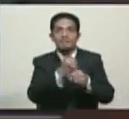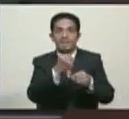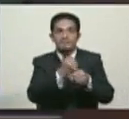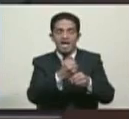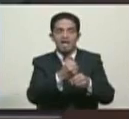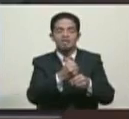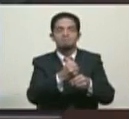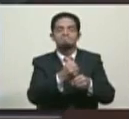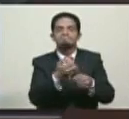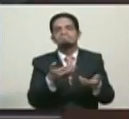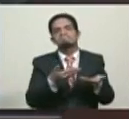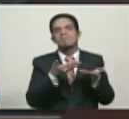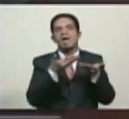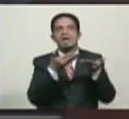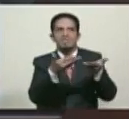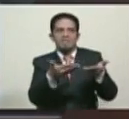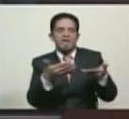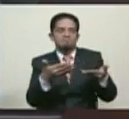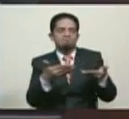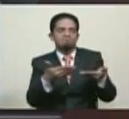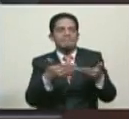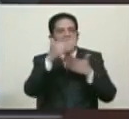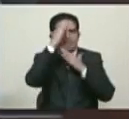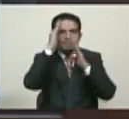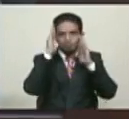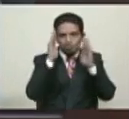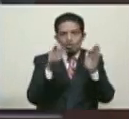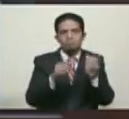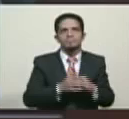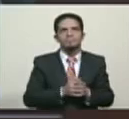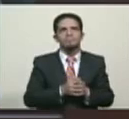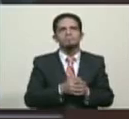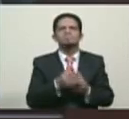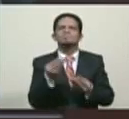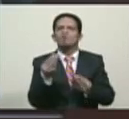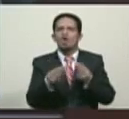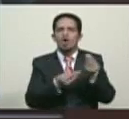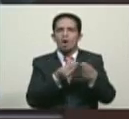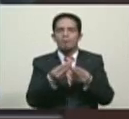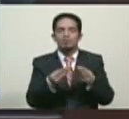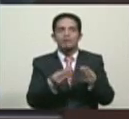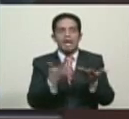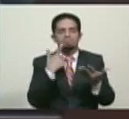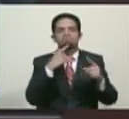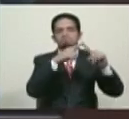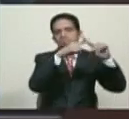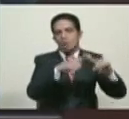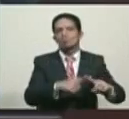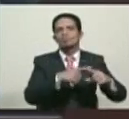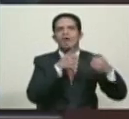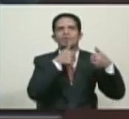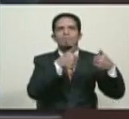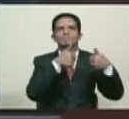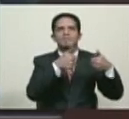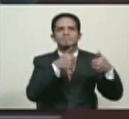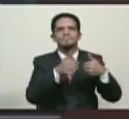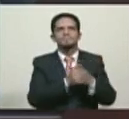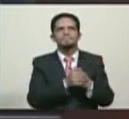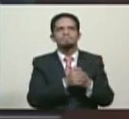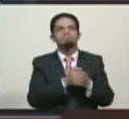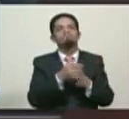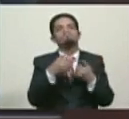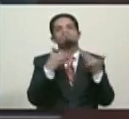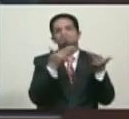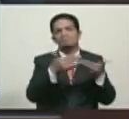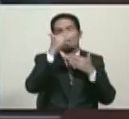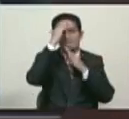sistema autoadministrado de salud que ha sido reforzado con resultados exitosos y con la debida atención